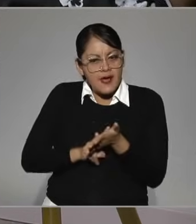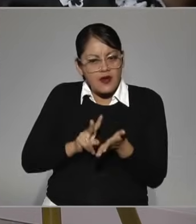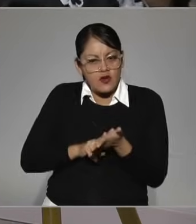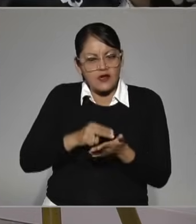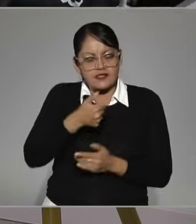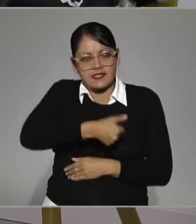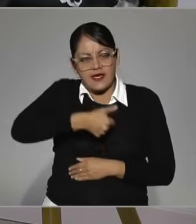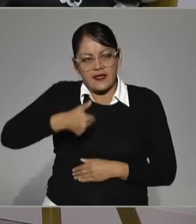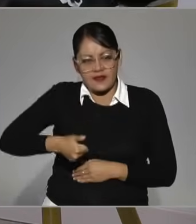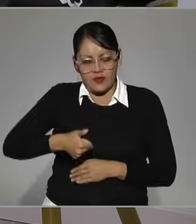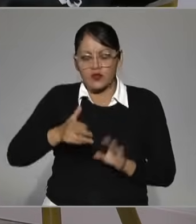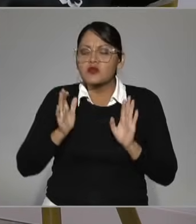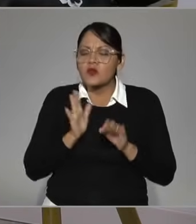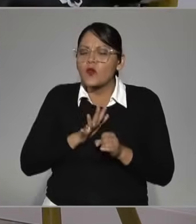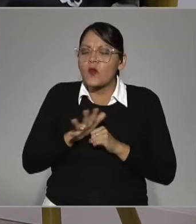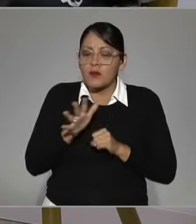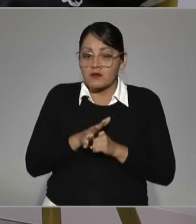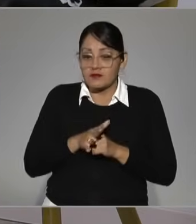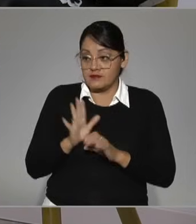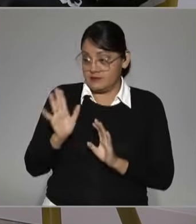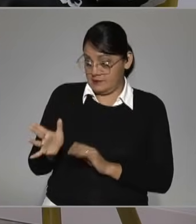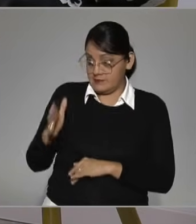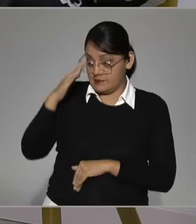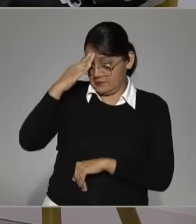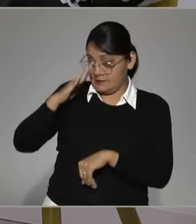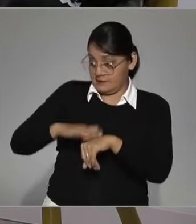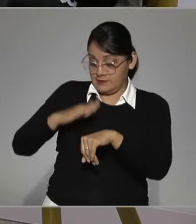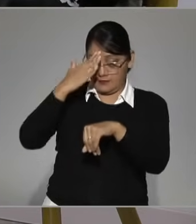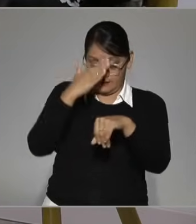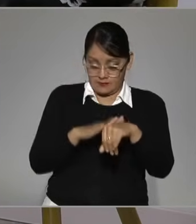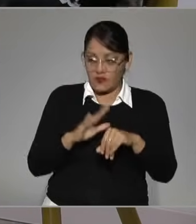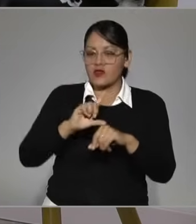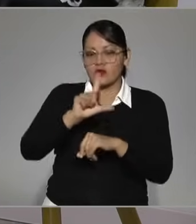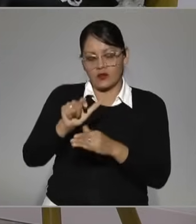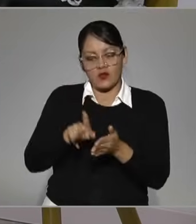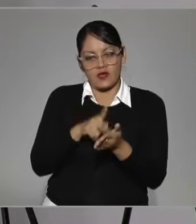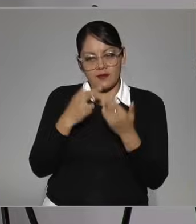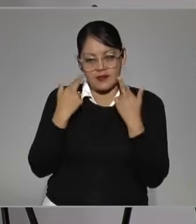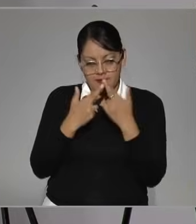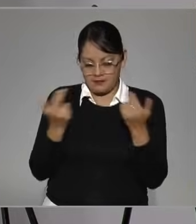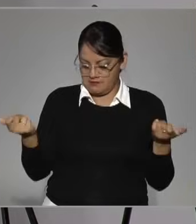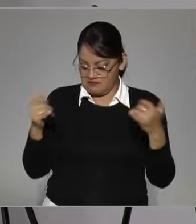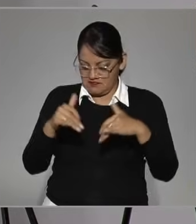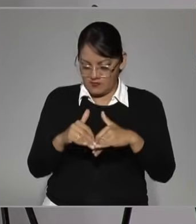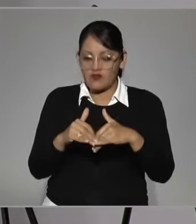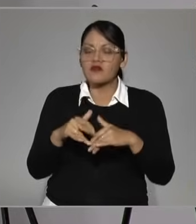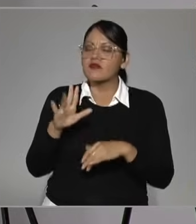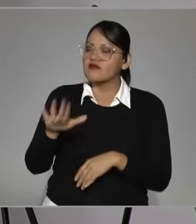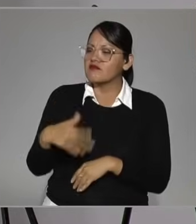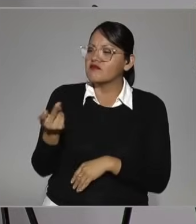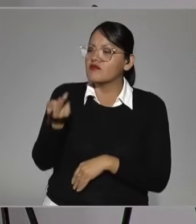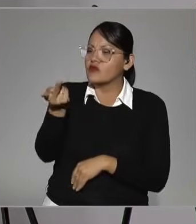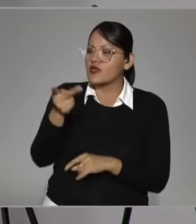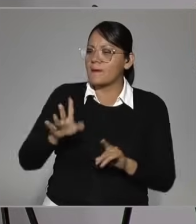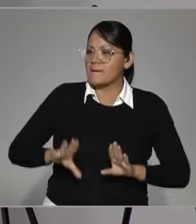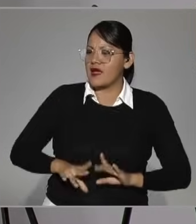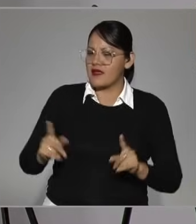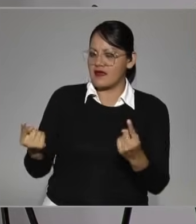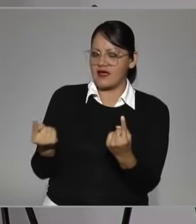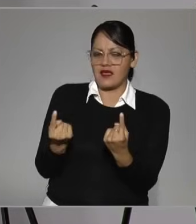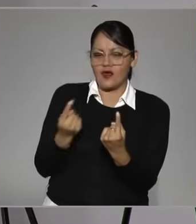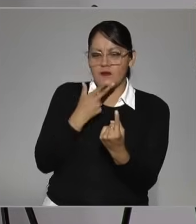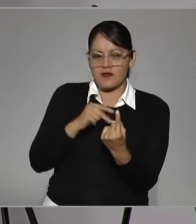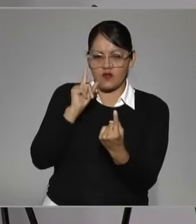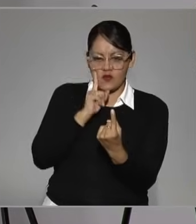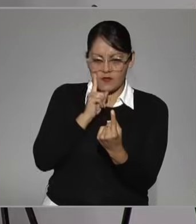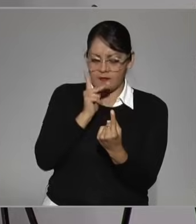uno. Ya que cada uno hizo esa tarea, entonces nos reunimos de nuevo y entonces empezamos a ver cuáles son los valores de la pareja y de la